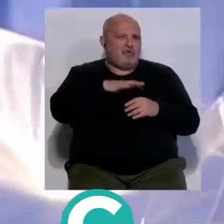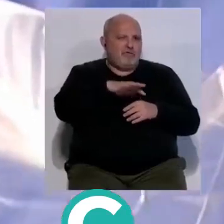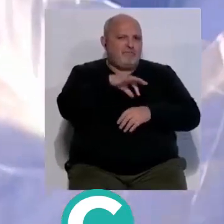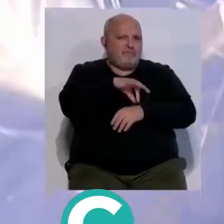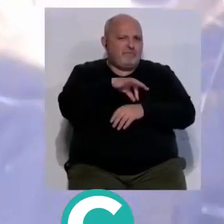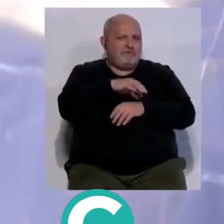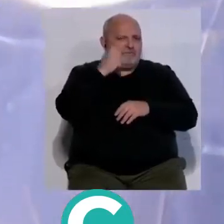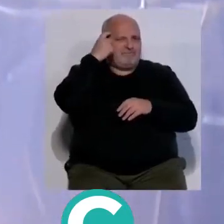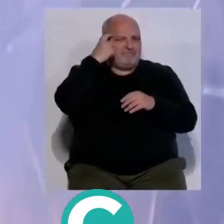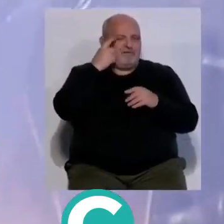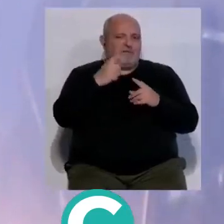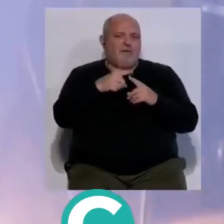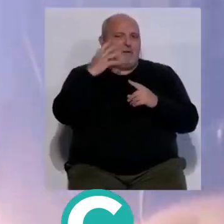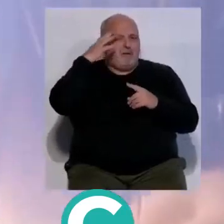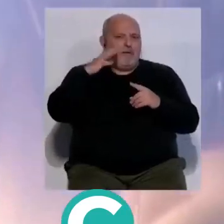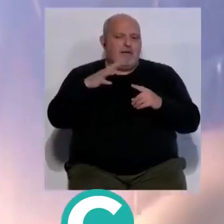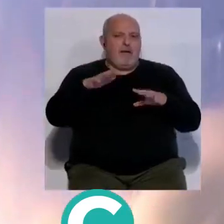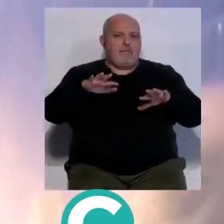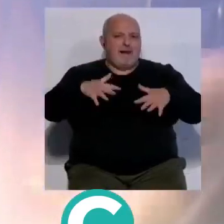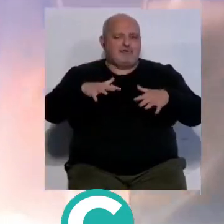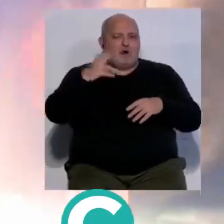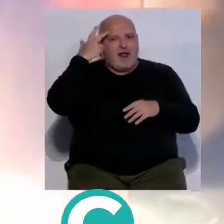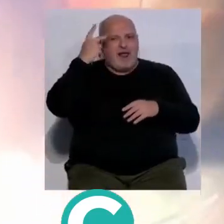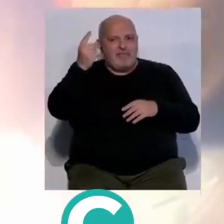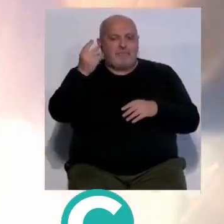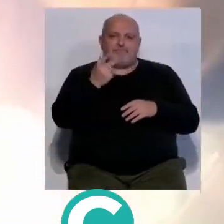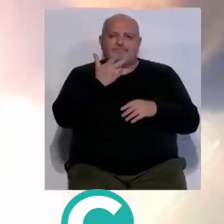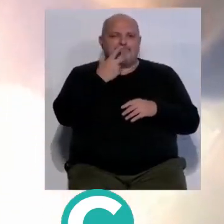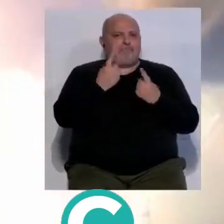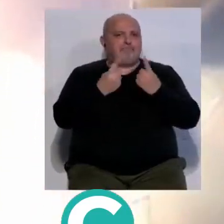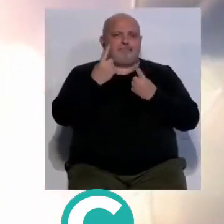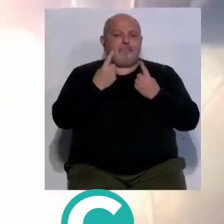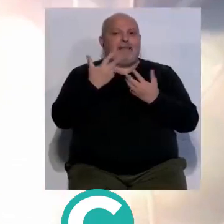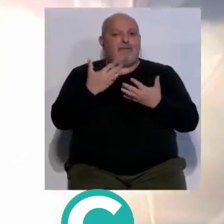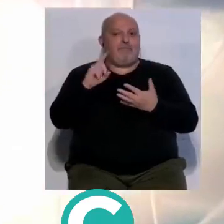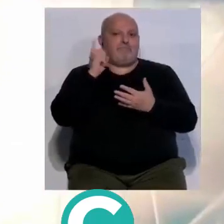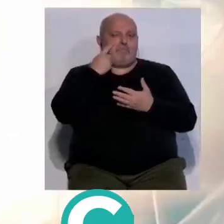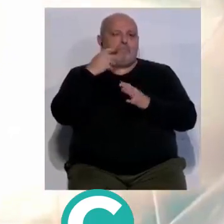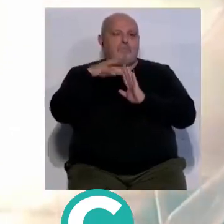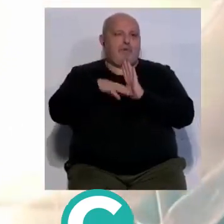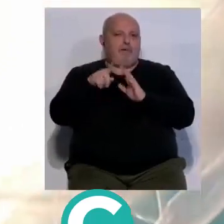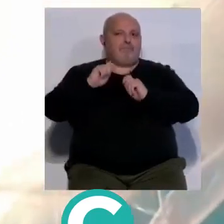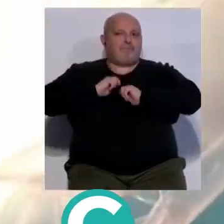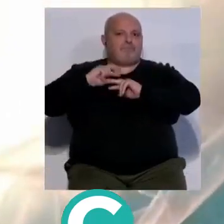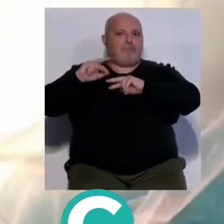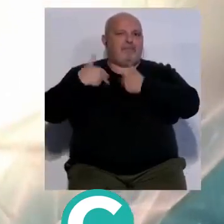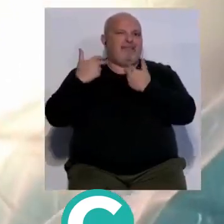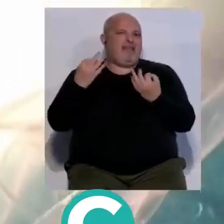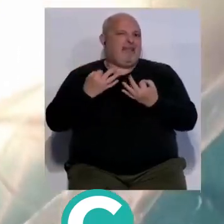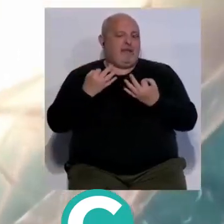enfermedades neurodegenerativas, como el Parkinson, el Alzheimer, todavía hay mucho desconocimiento de cuál es lo que lo produce. Entonces esto nos va a permitir, de alguna